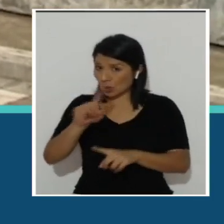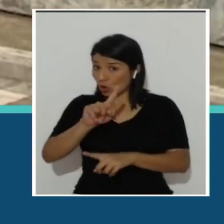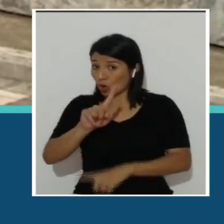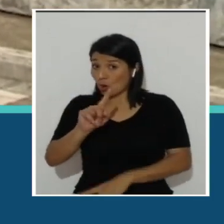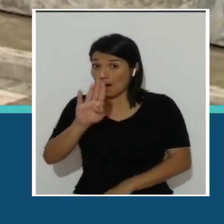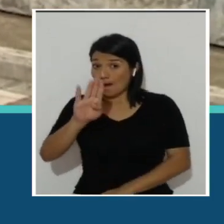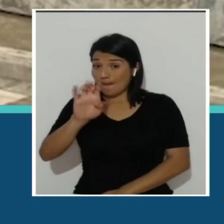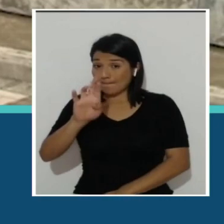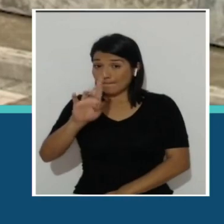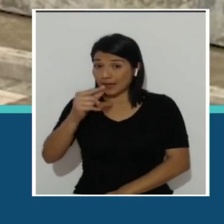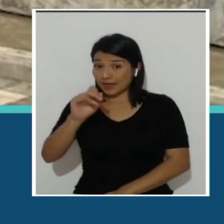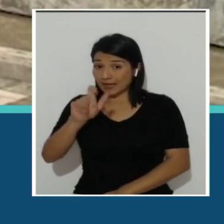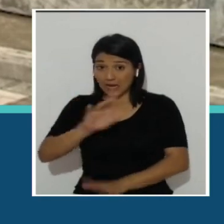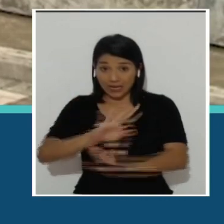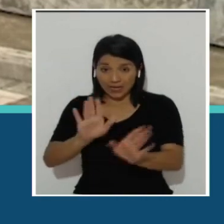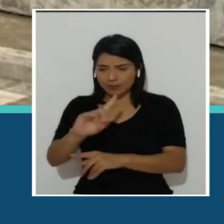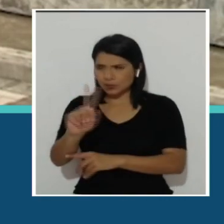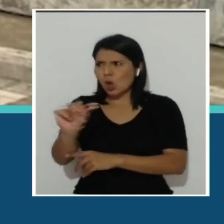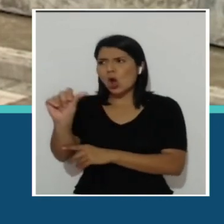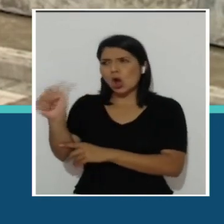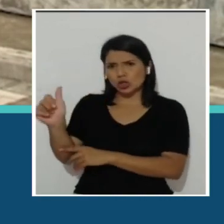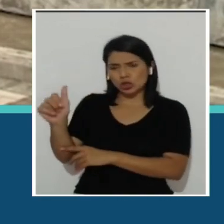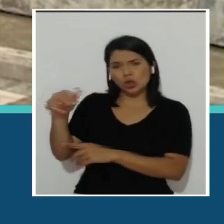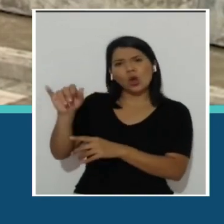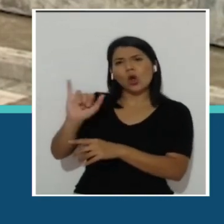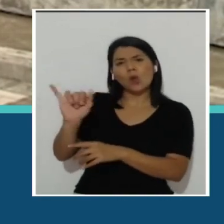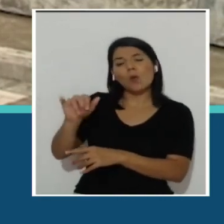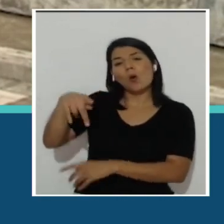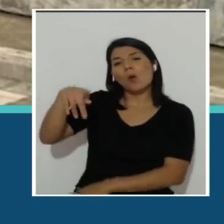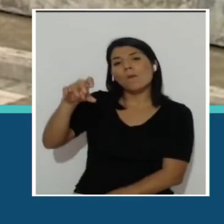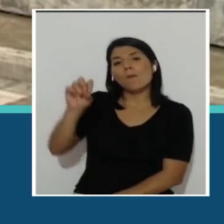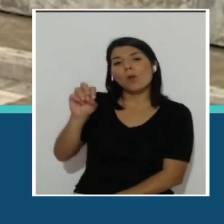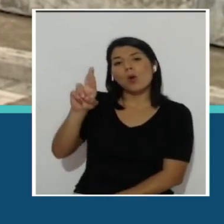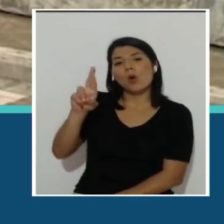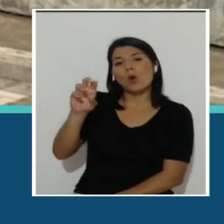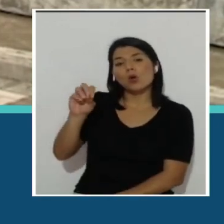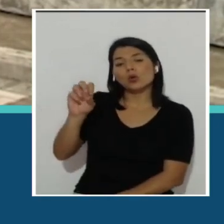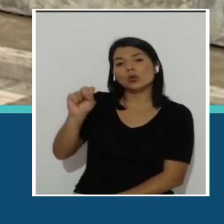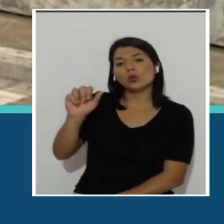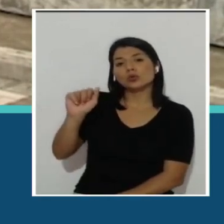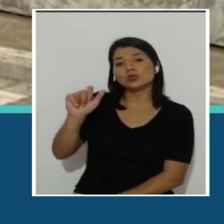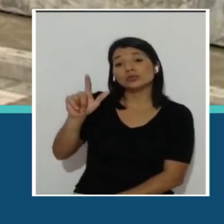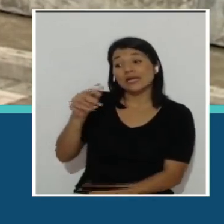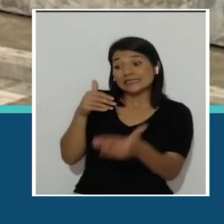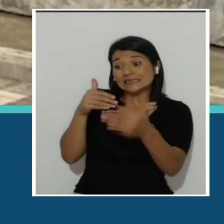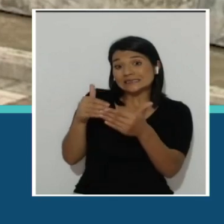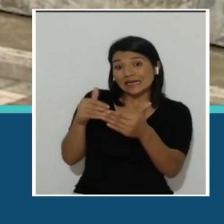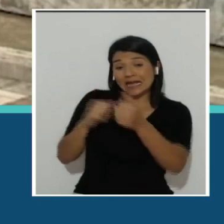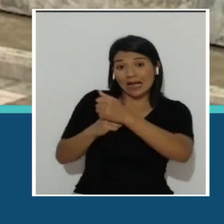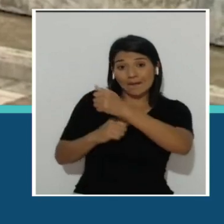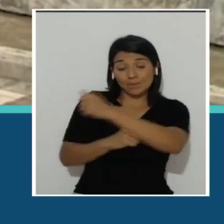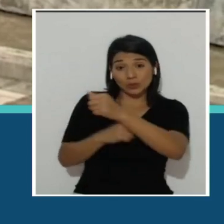ejemplo, Porozal de Cañas, que queda en el puente, cerca del puente de la Amistad, tampoco tiene comunicación.